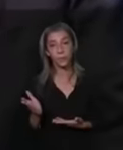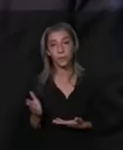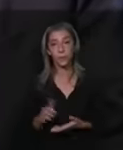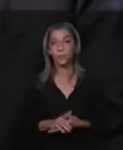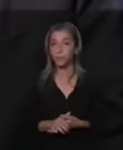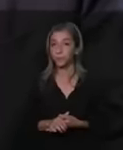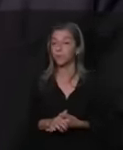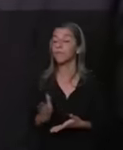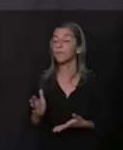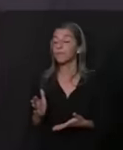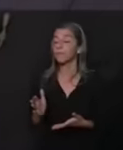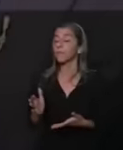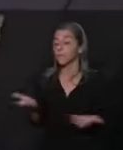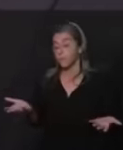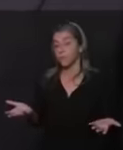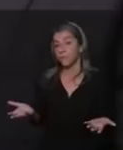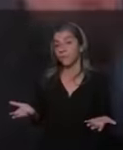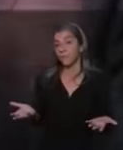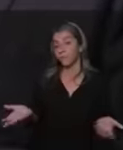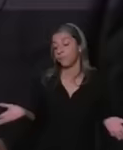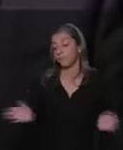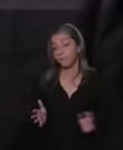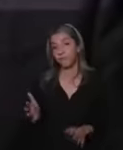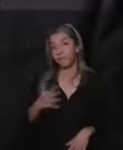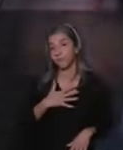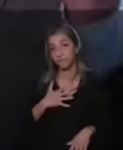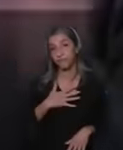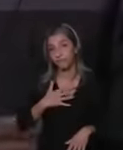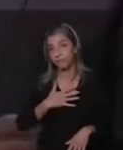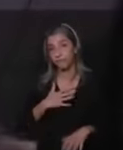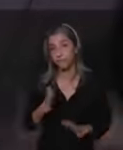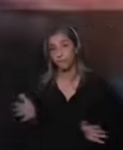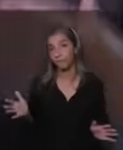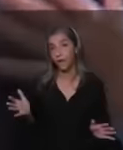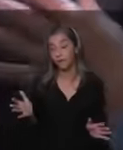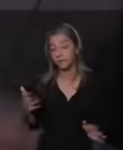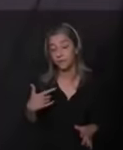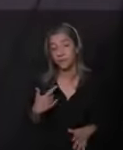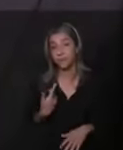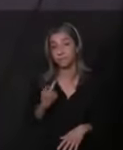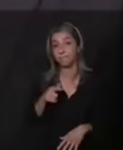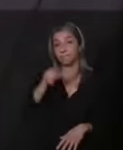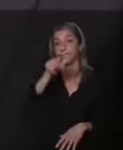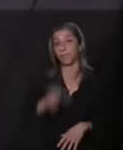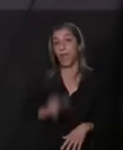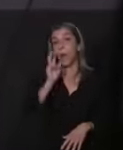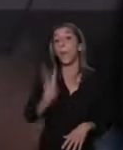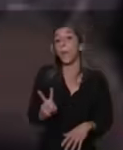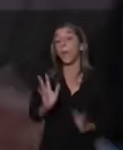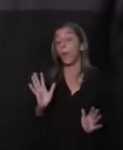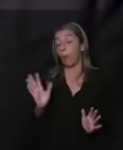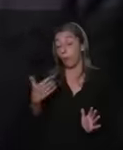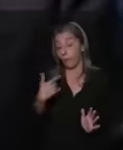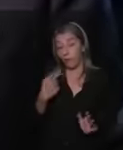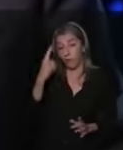Continuamos. Desgraciadamente, lo que estamos viendo es alguien que por prejuicio ideológico